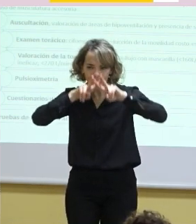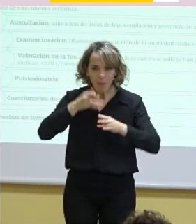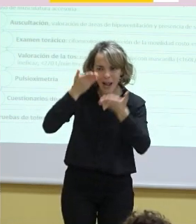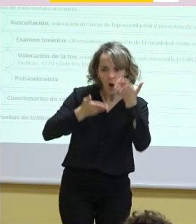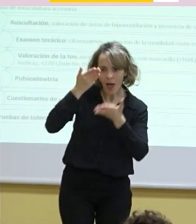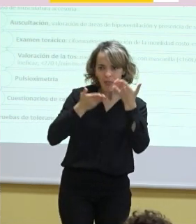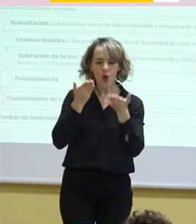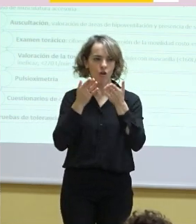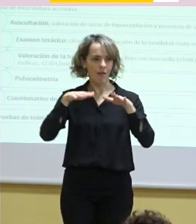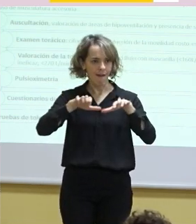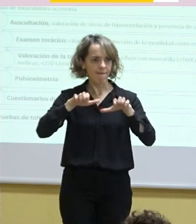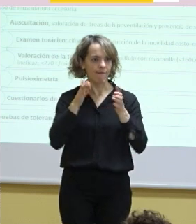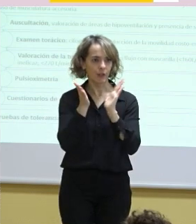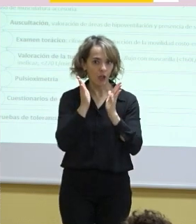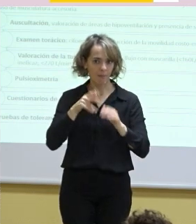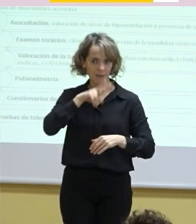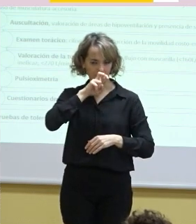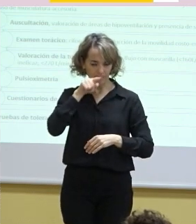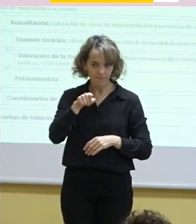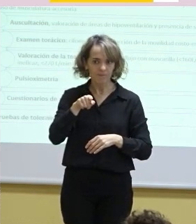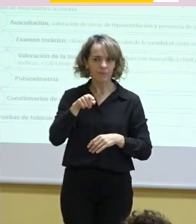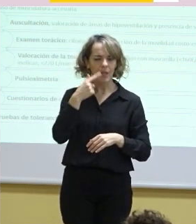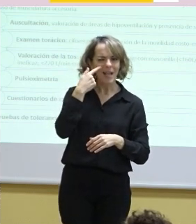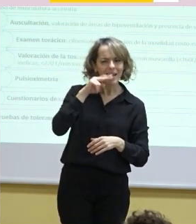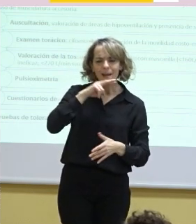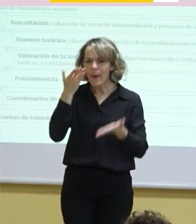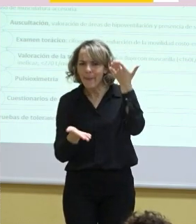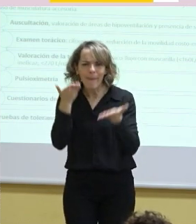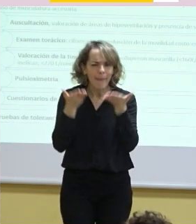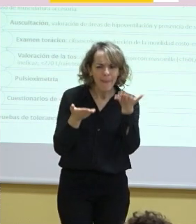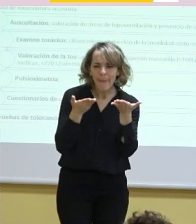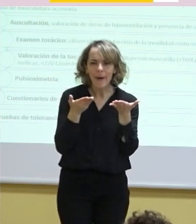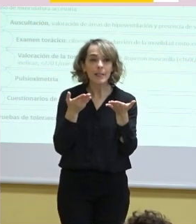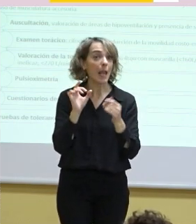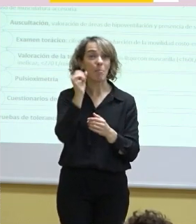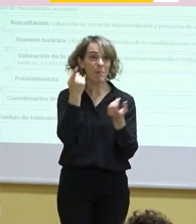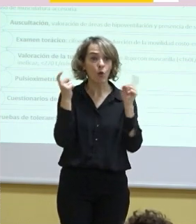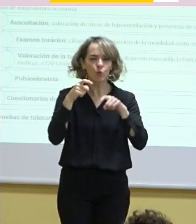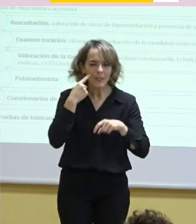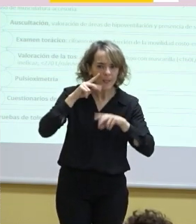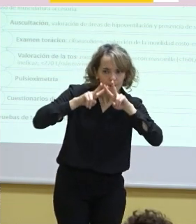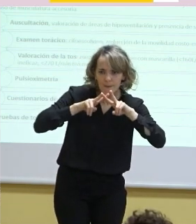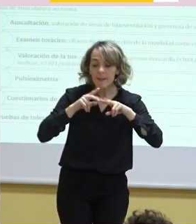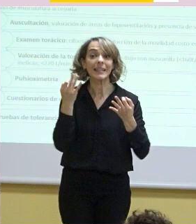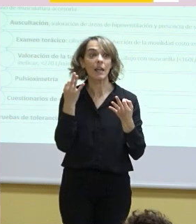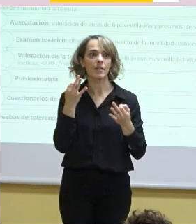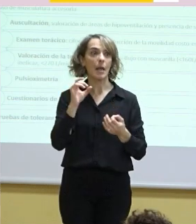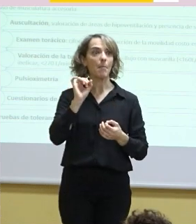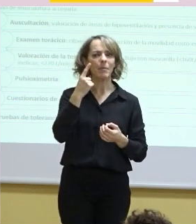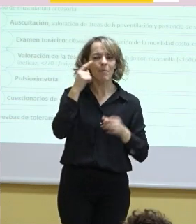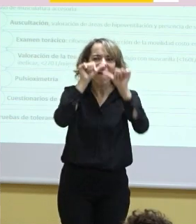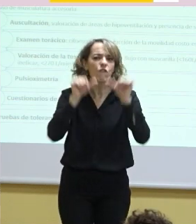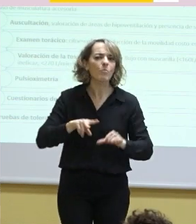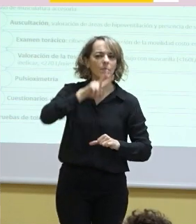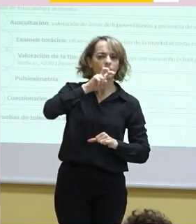respiratoria. En este caso, ¿qué valoramos, ¿no?, los fisioterapeutas respiratorios en la primera consulta? Pues en primer lugar el patrón